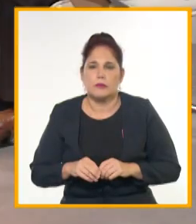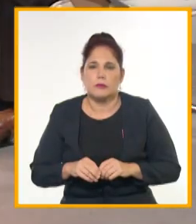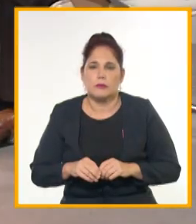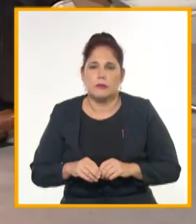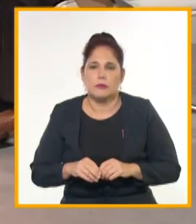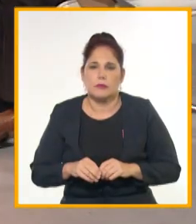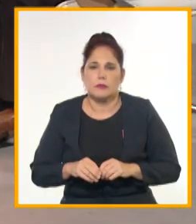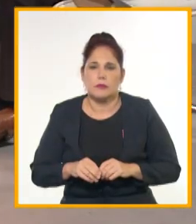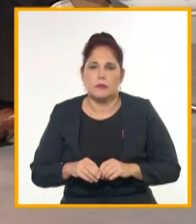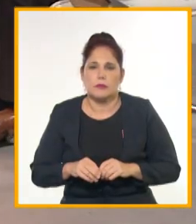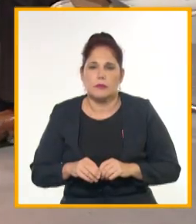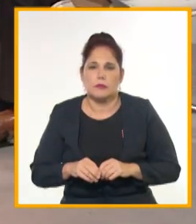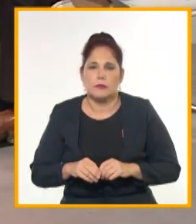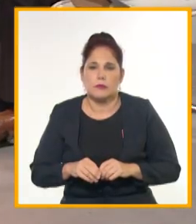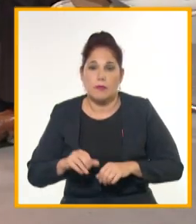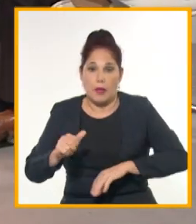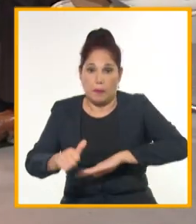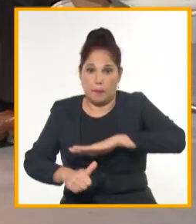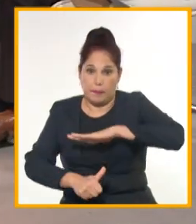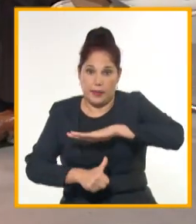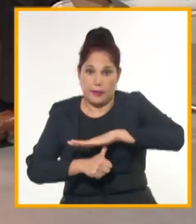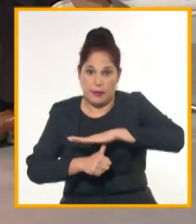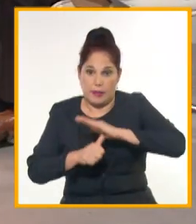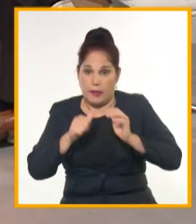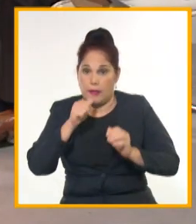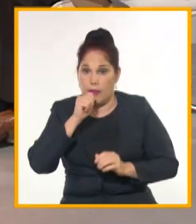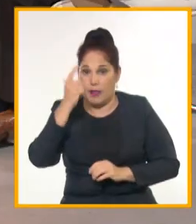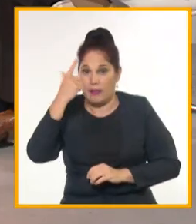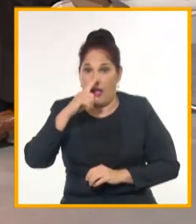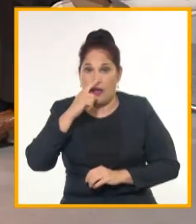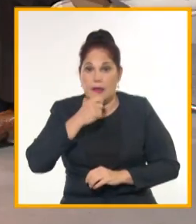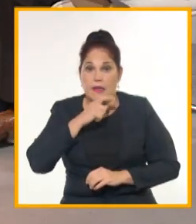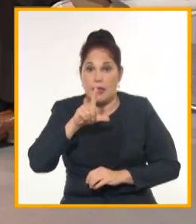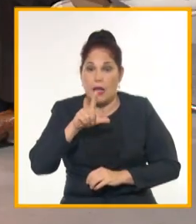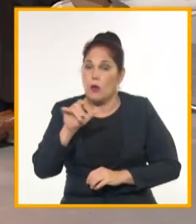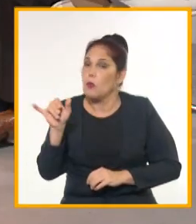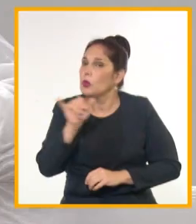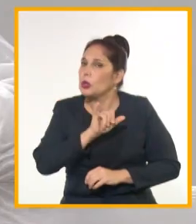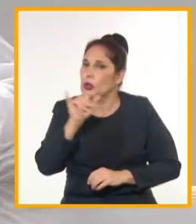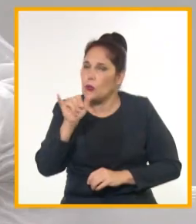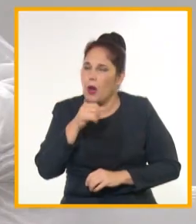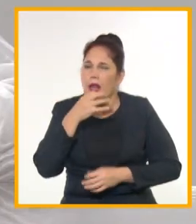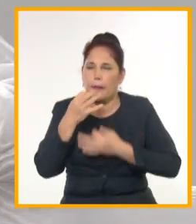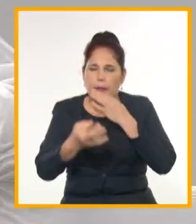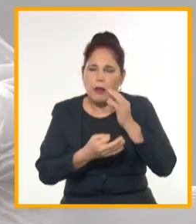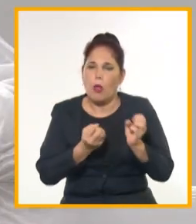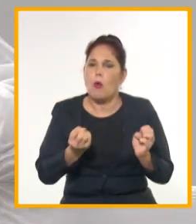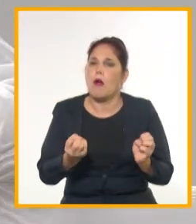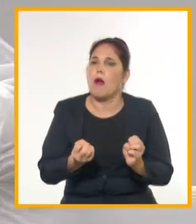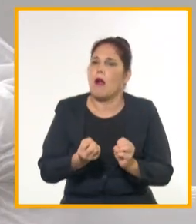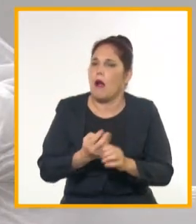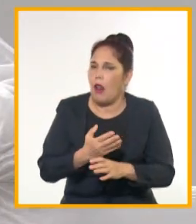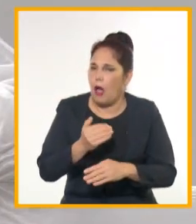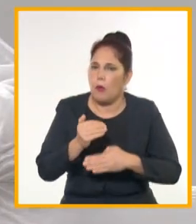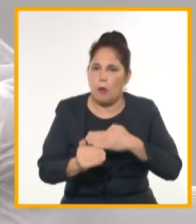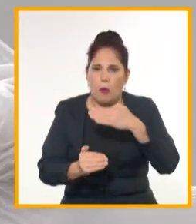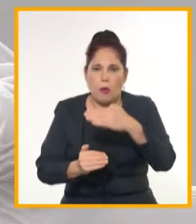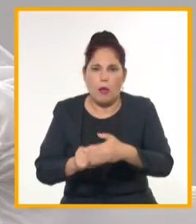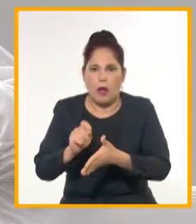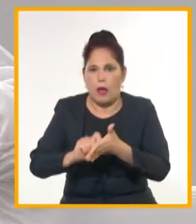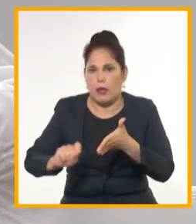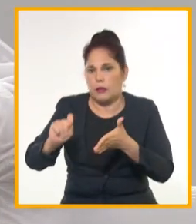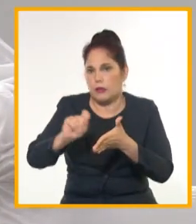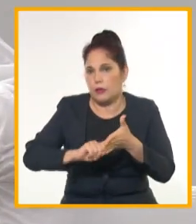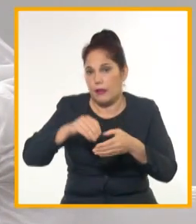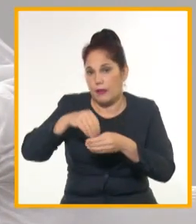que el presidente Daniel Noboa, esperando desesperado por la reelección, ha contribuido también a esclarecer un poco más al electorado ecuatoriano,